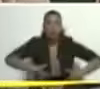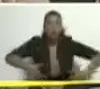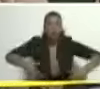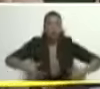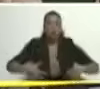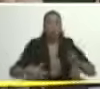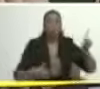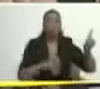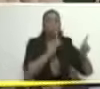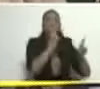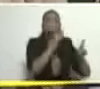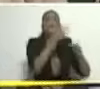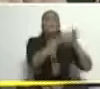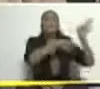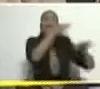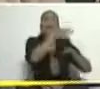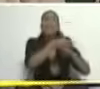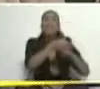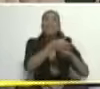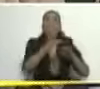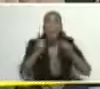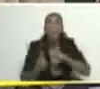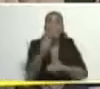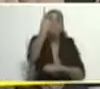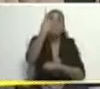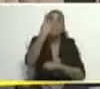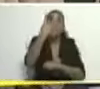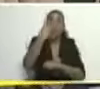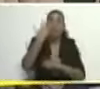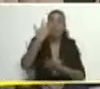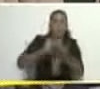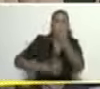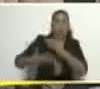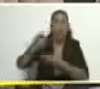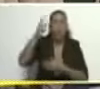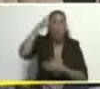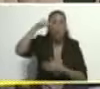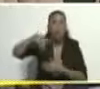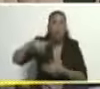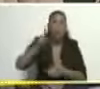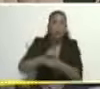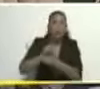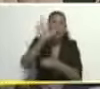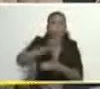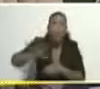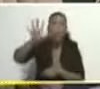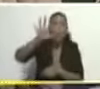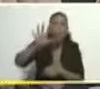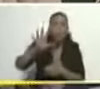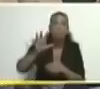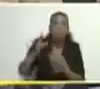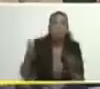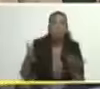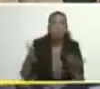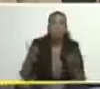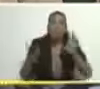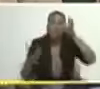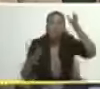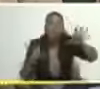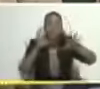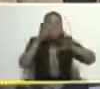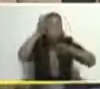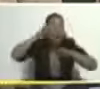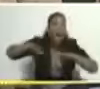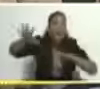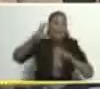dicen que la principal contradicción que existe hoy en el mundo es entre los